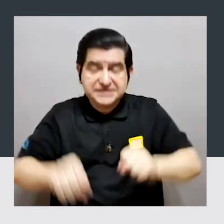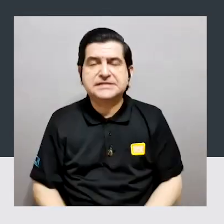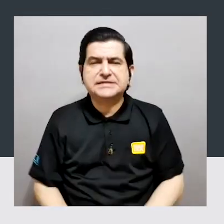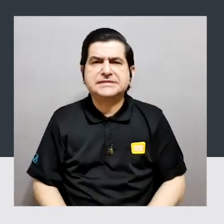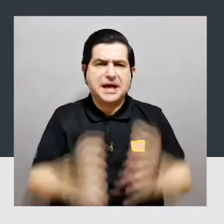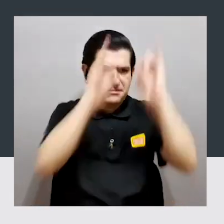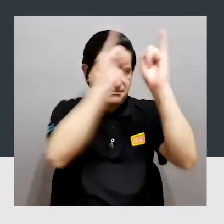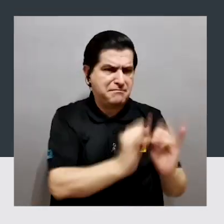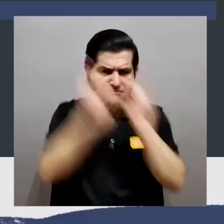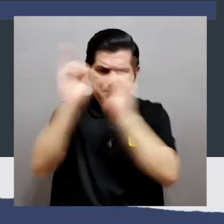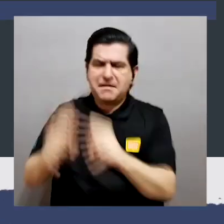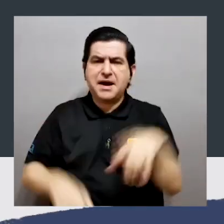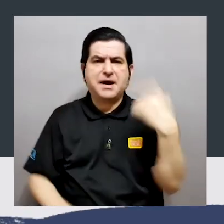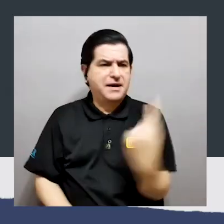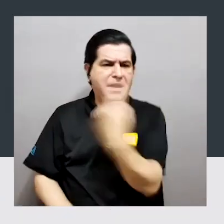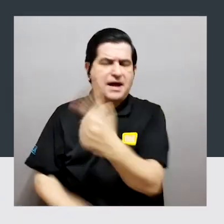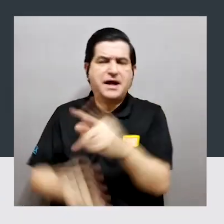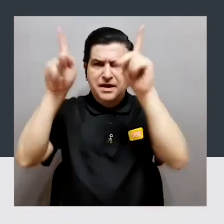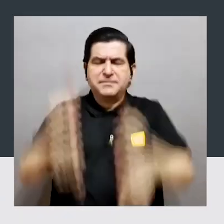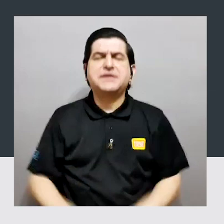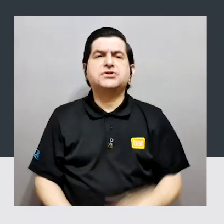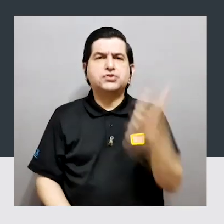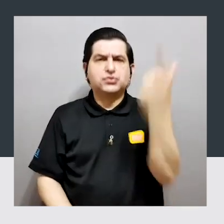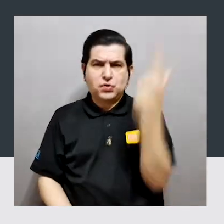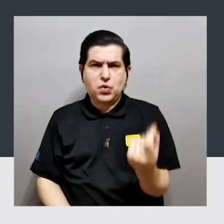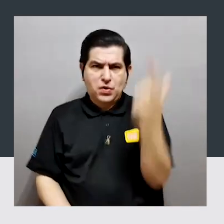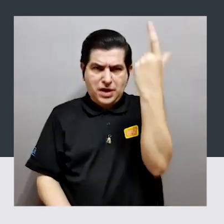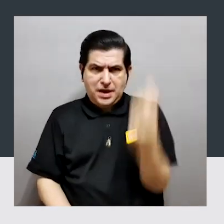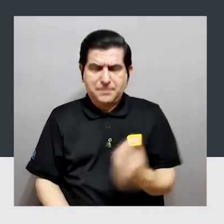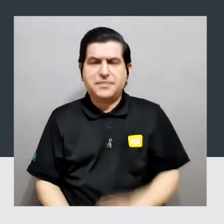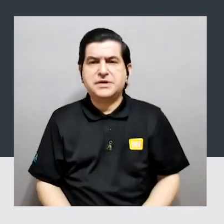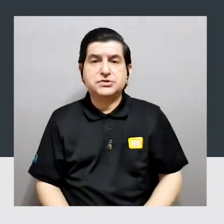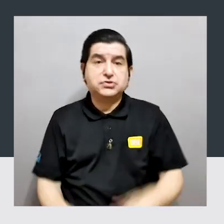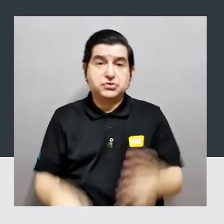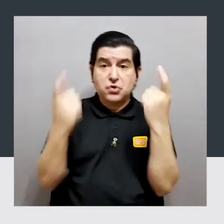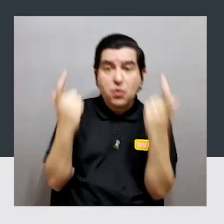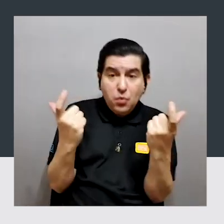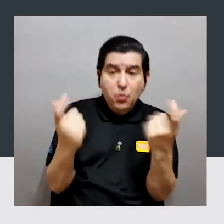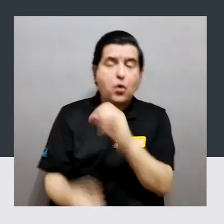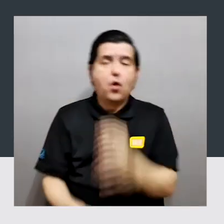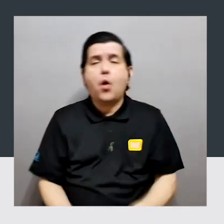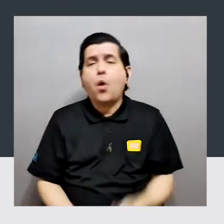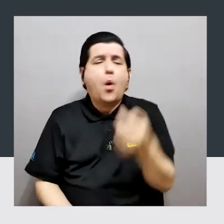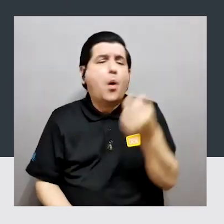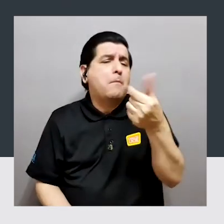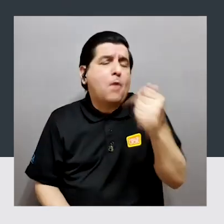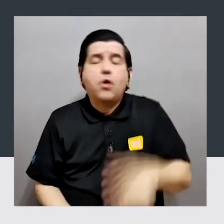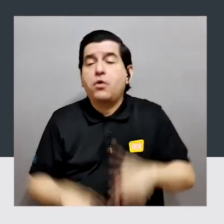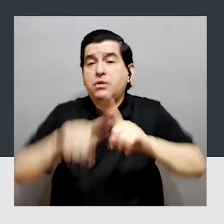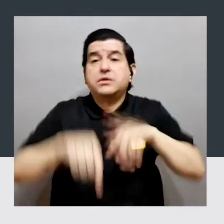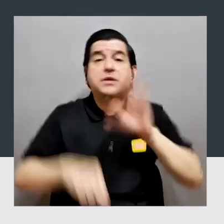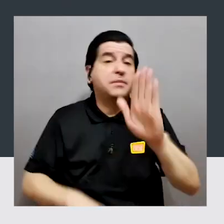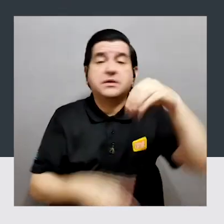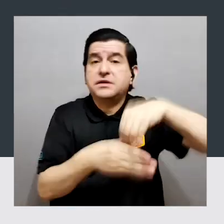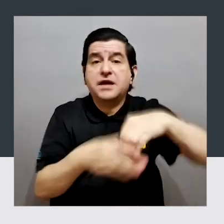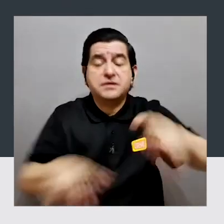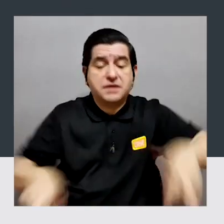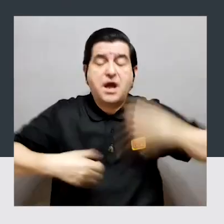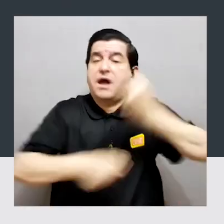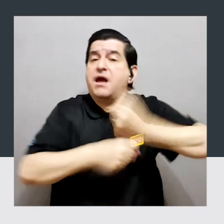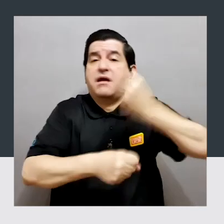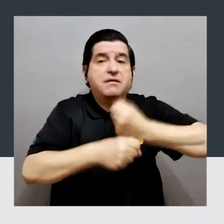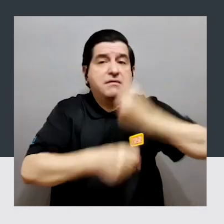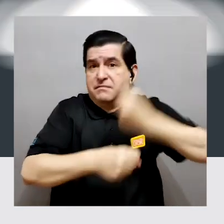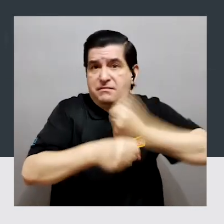ahorro individual donde cada persona accede a una jubilación tan onerosa o precaria como hayan sido sus ingresos durante su